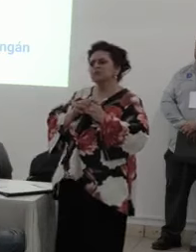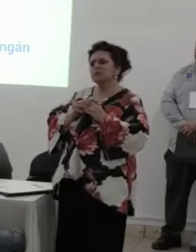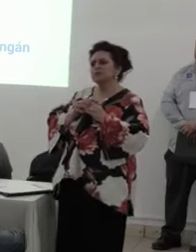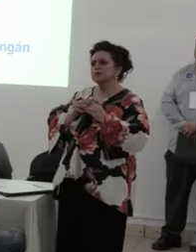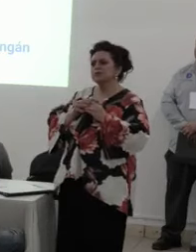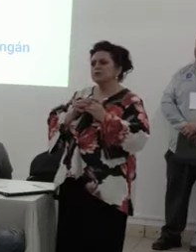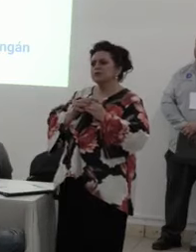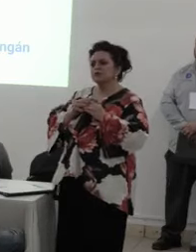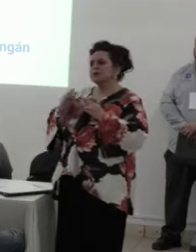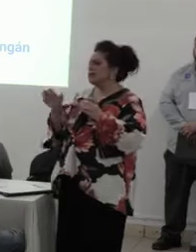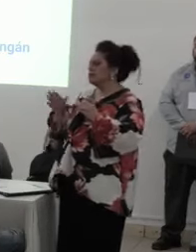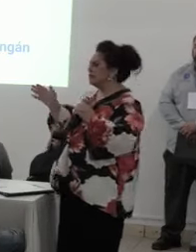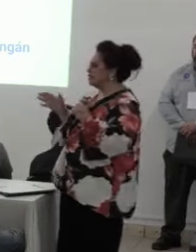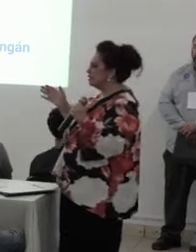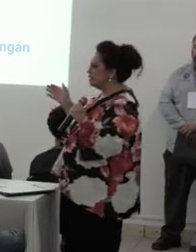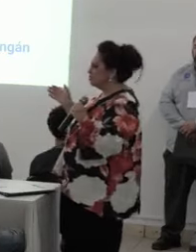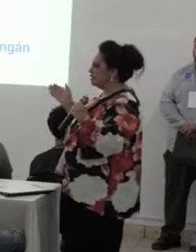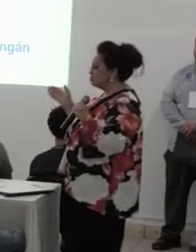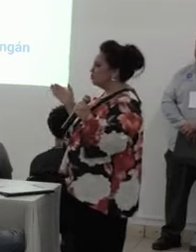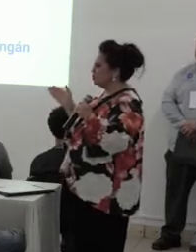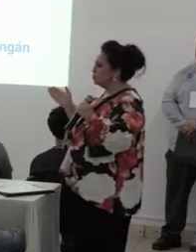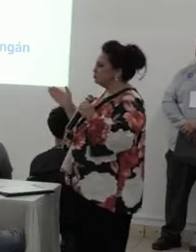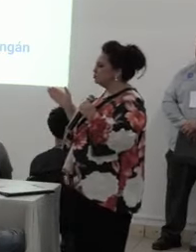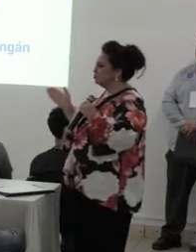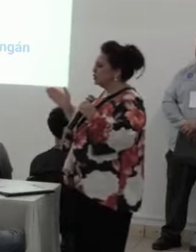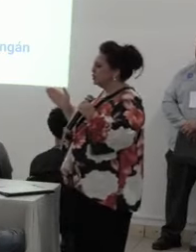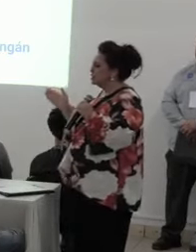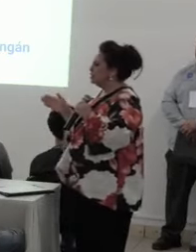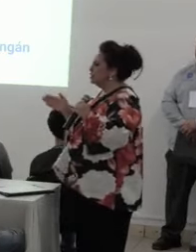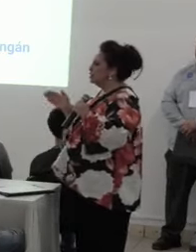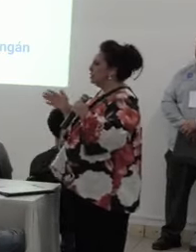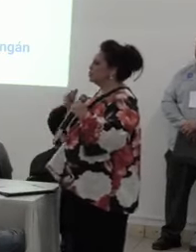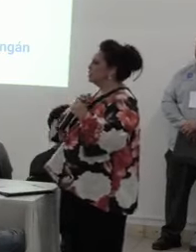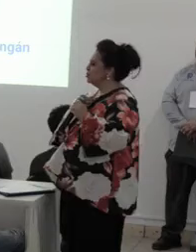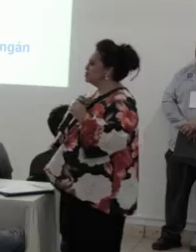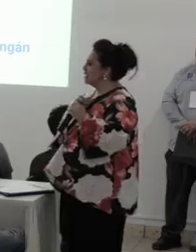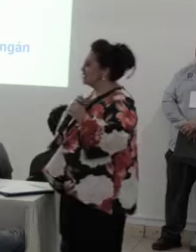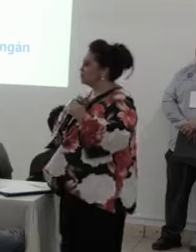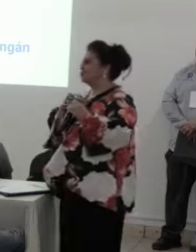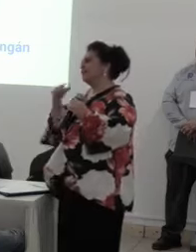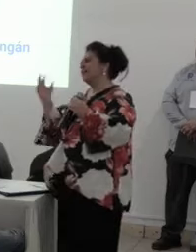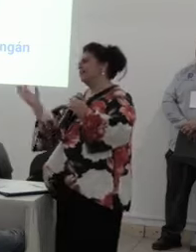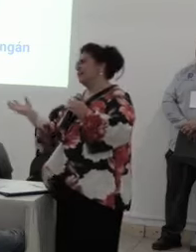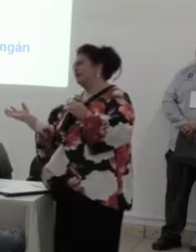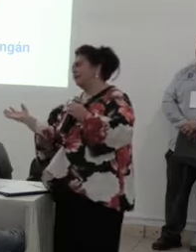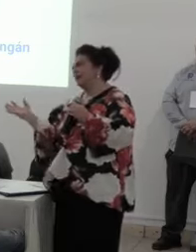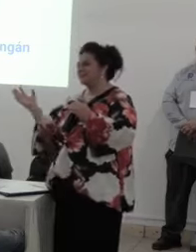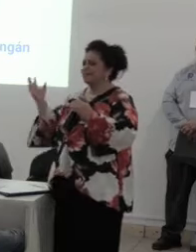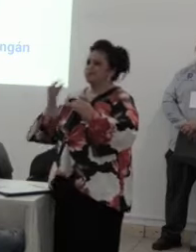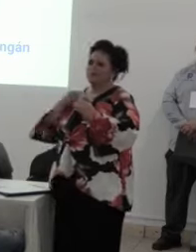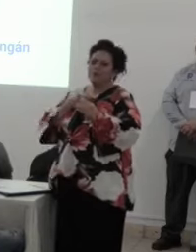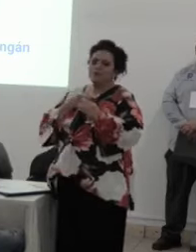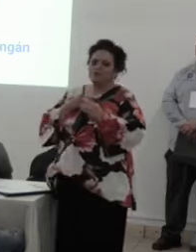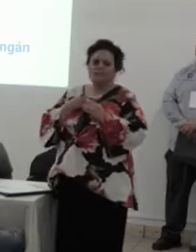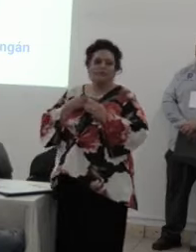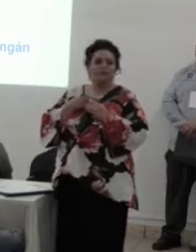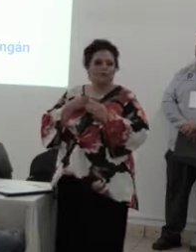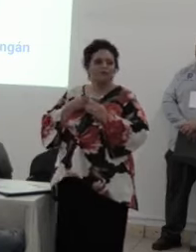56%. Entonces, la mitad del electorado votó, pero sí nos quejamos de, ay, qué mal lo